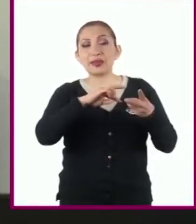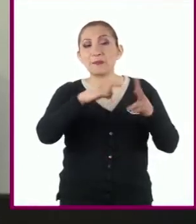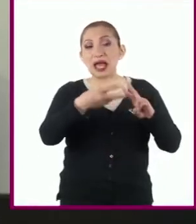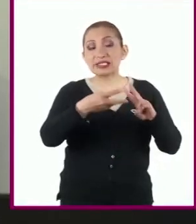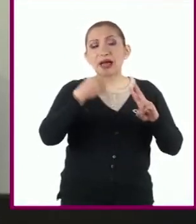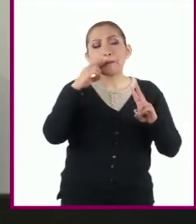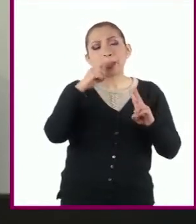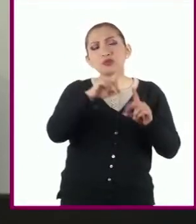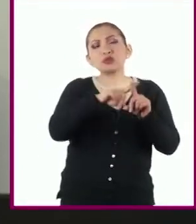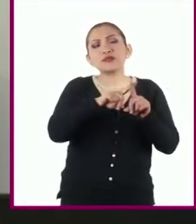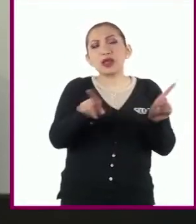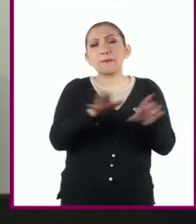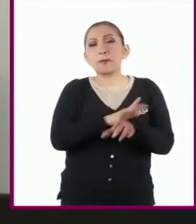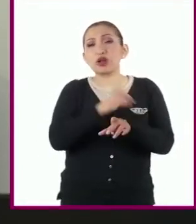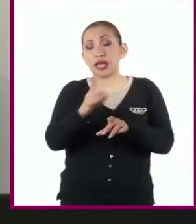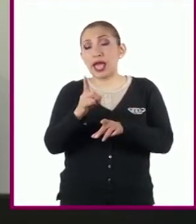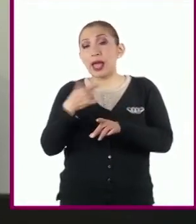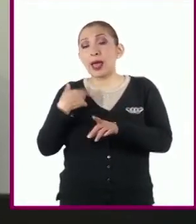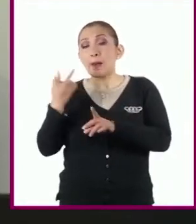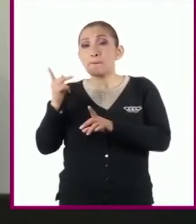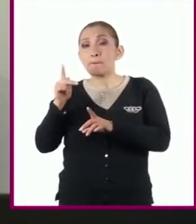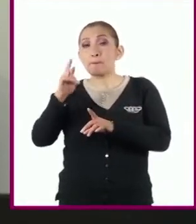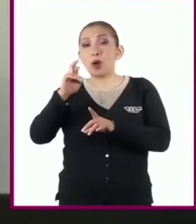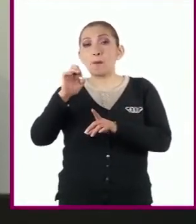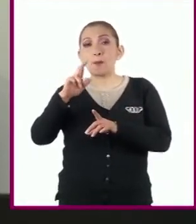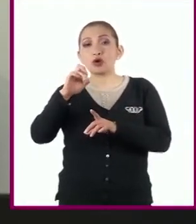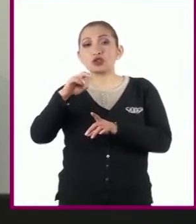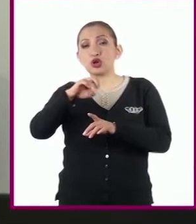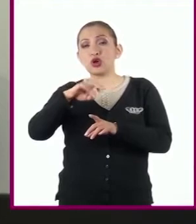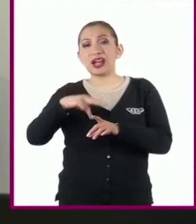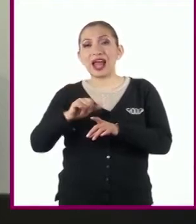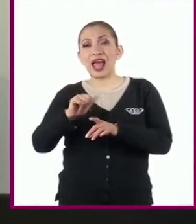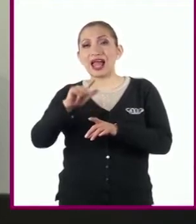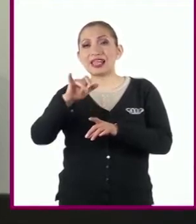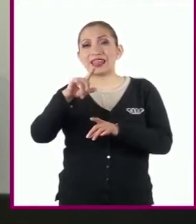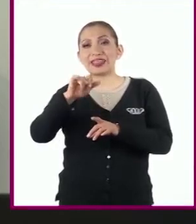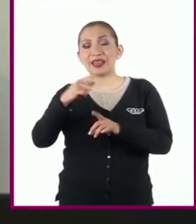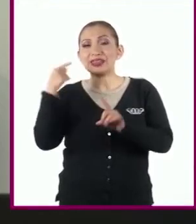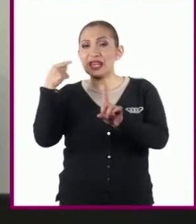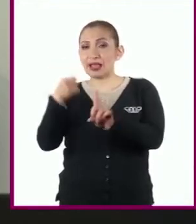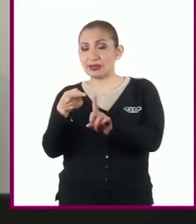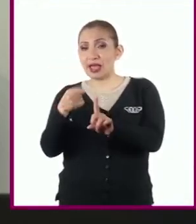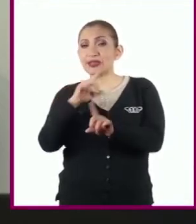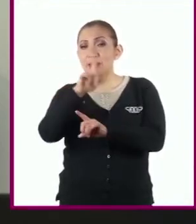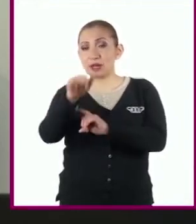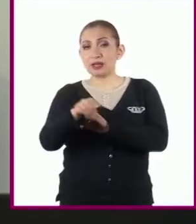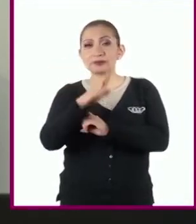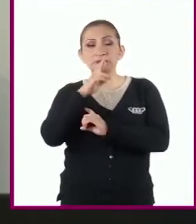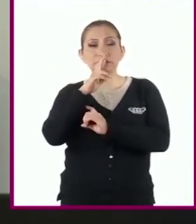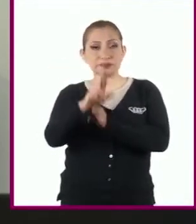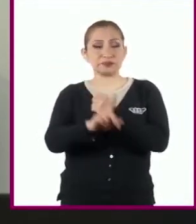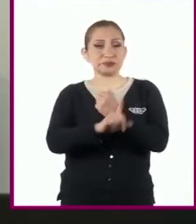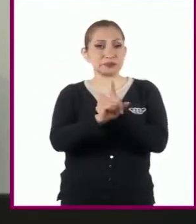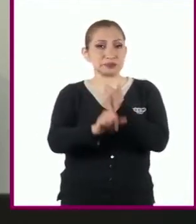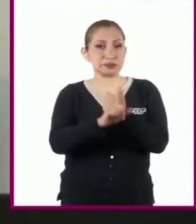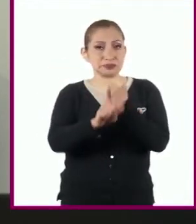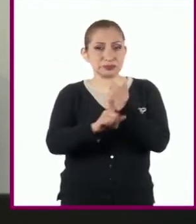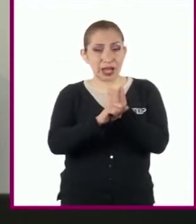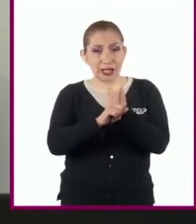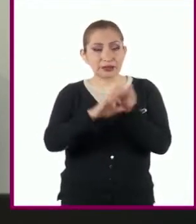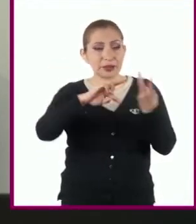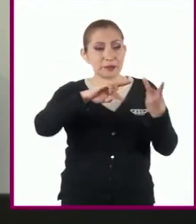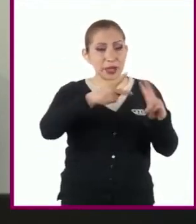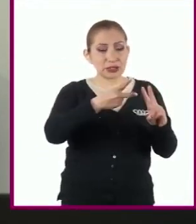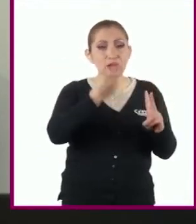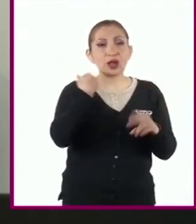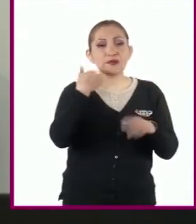sus diferencias con la proporcionalidad directa. Y finalmente, resolveremos problemas de proporcionalidad inversa